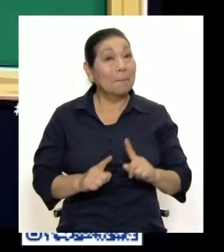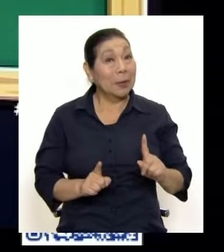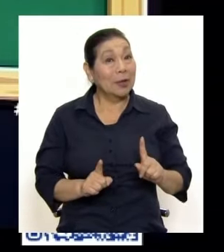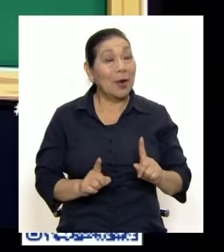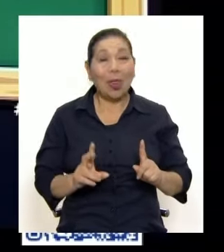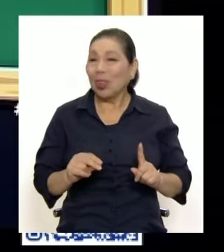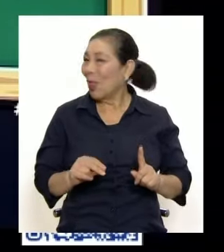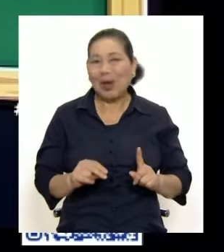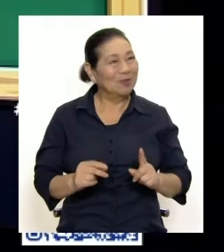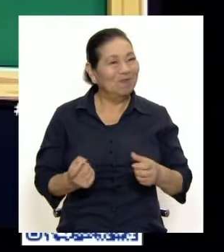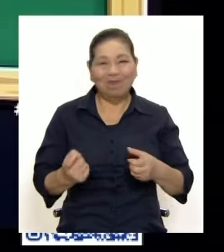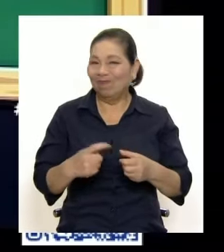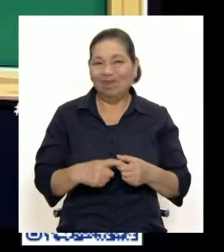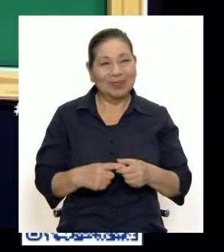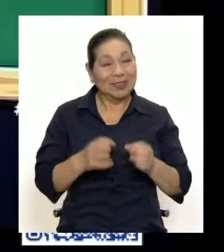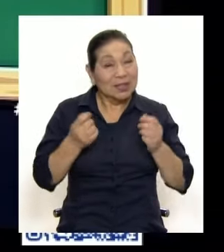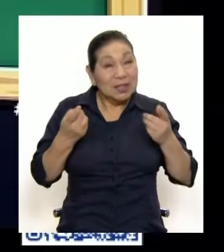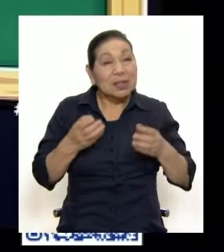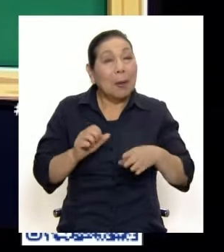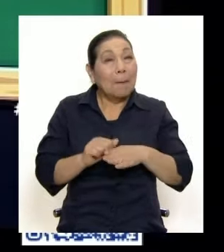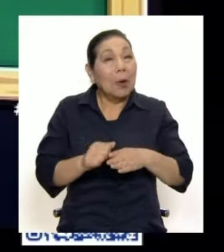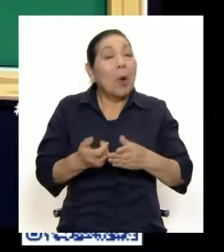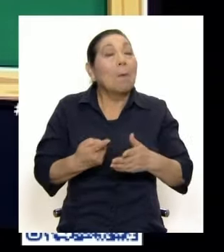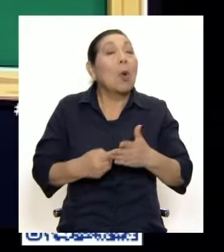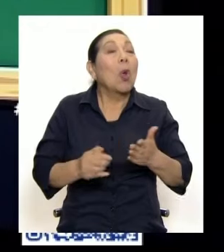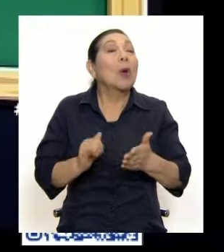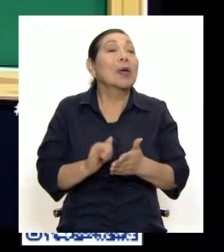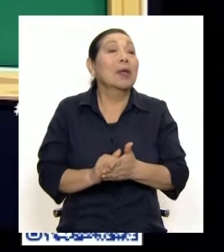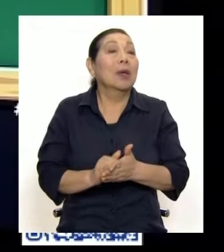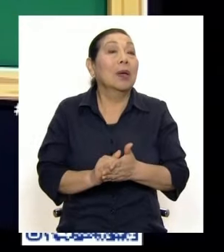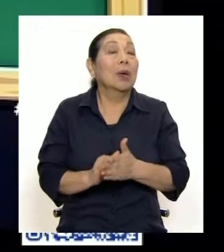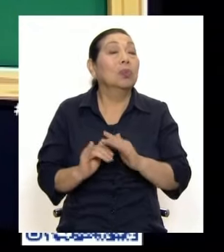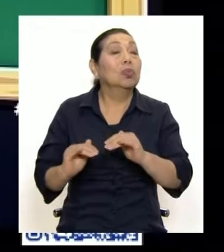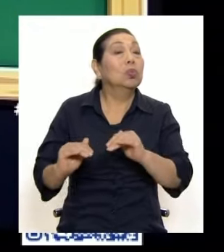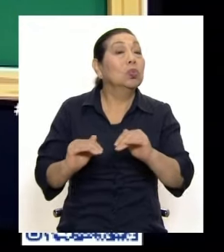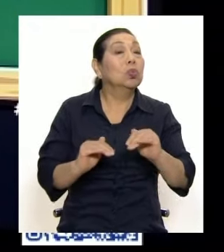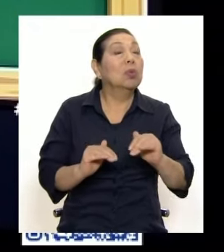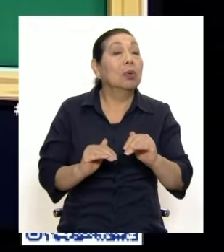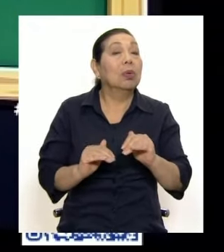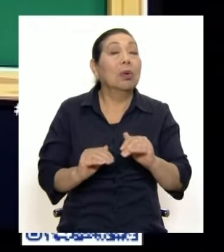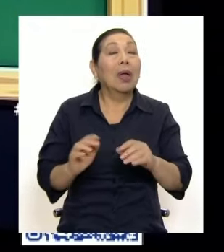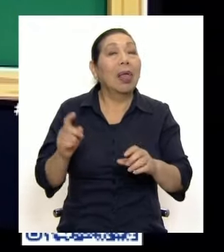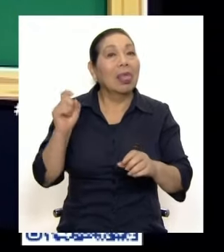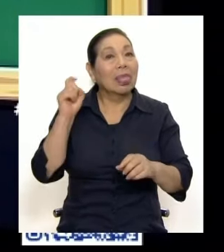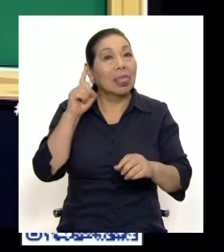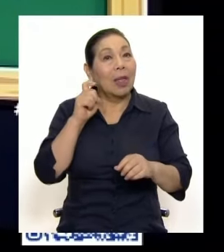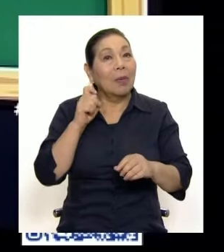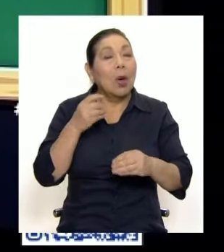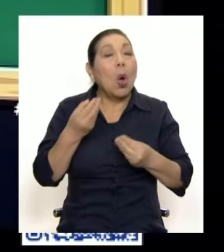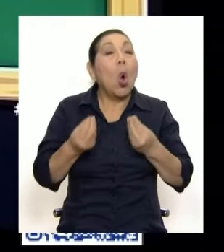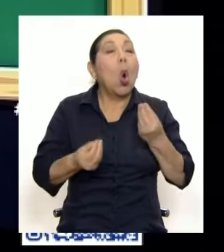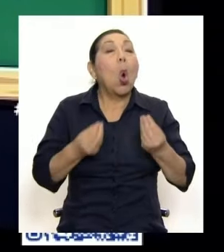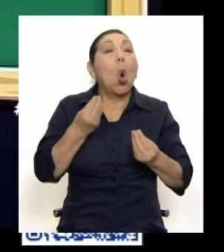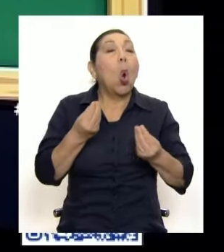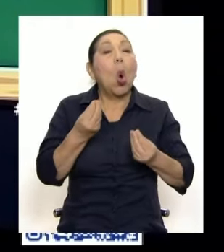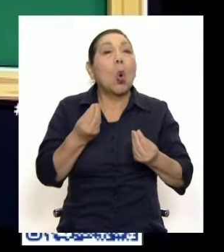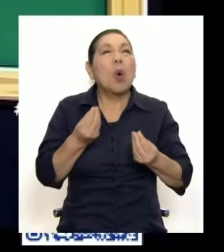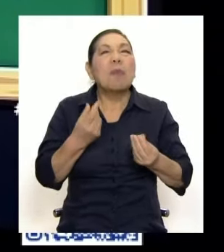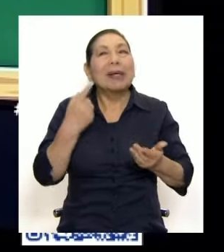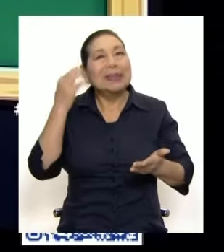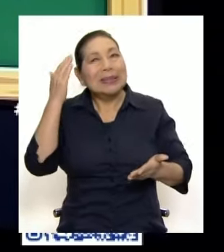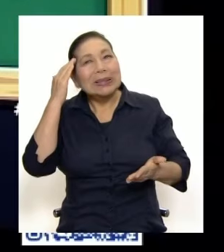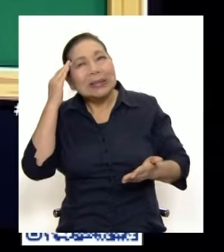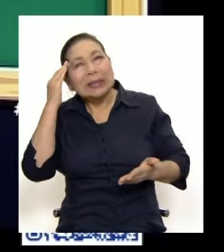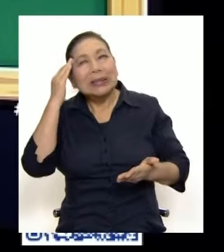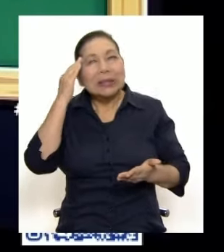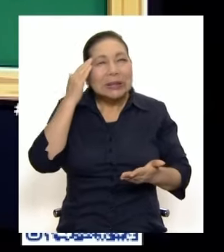decisiones no sean vinculantes y sean de aplicación por lo tanto unilateral se complejiza el proceso de toma de decisiones y